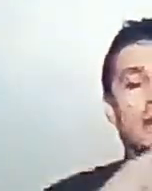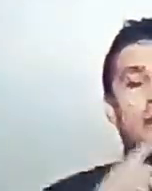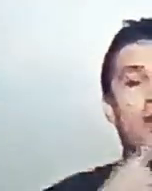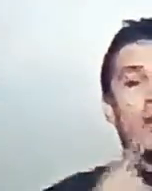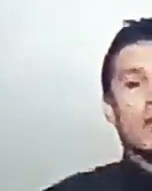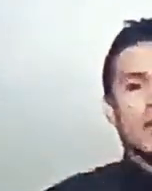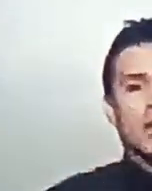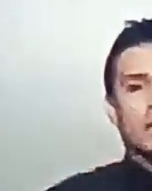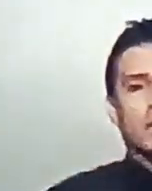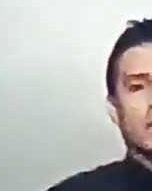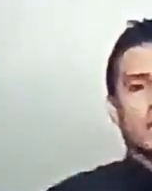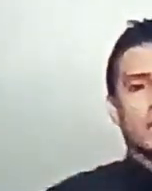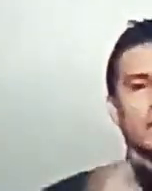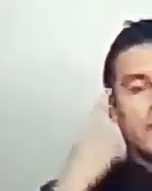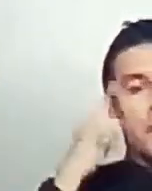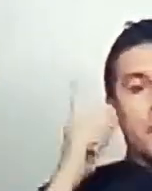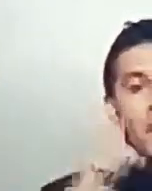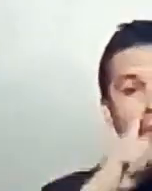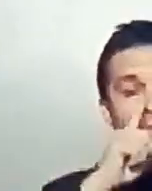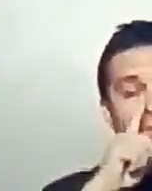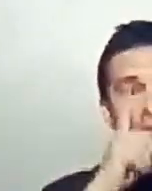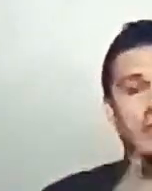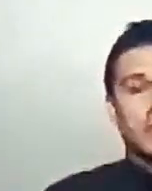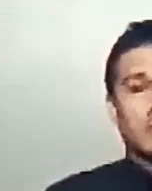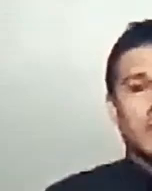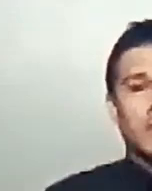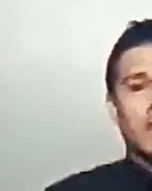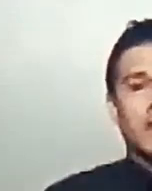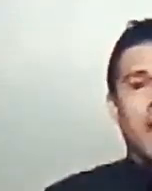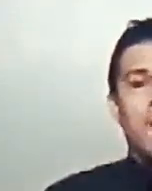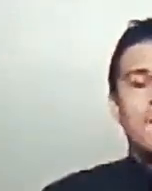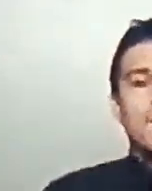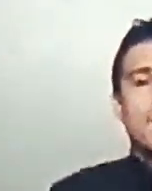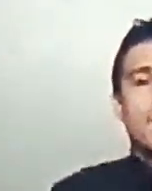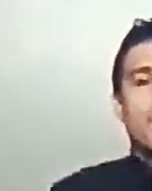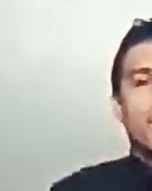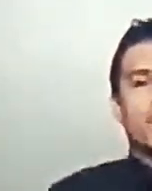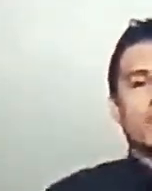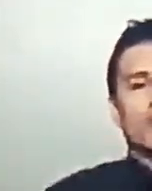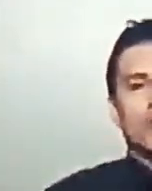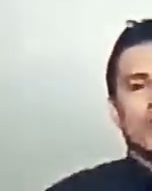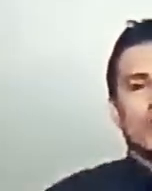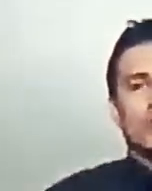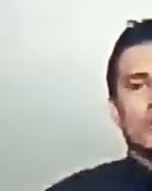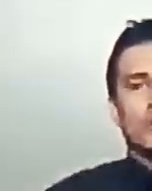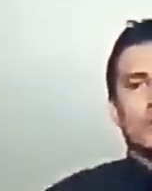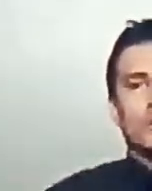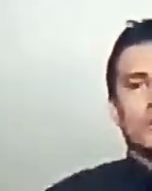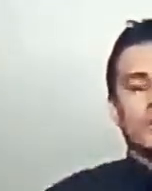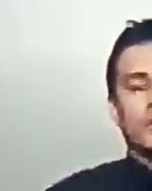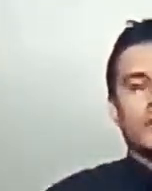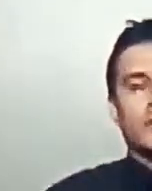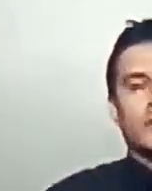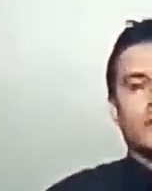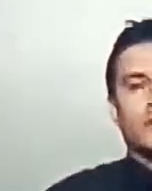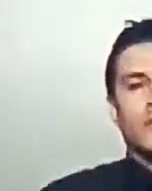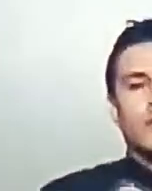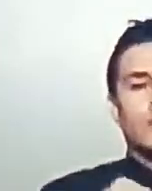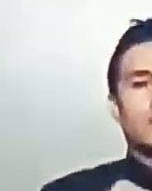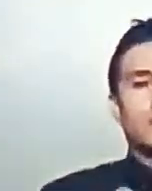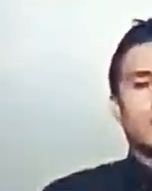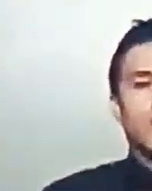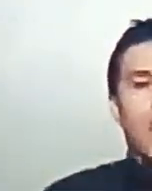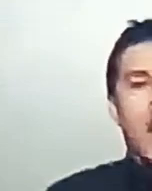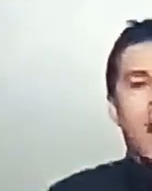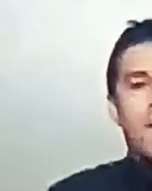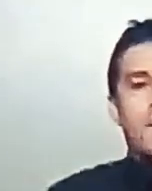provincia, básicamente con centros de mecanización agrícola y también con almacenamiento y comercialización de los principales productos de nuestra